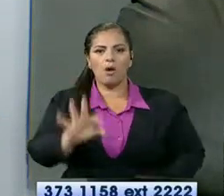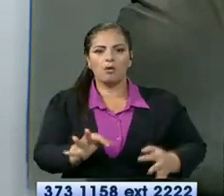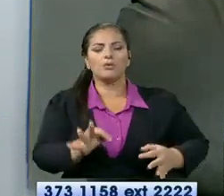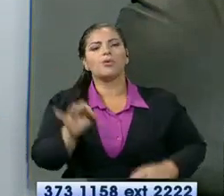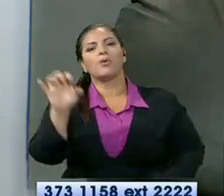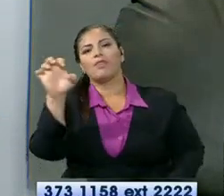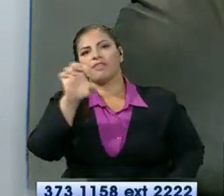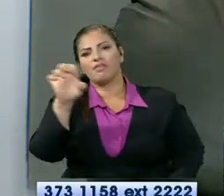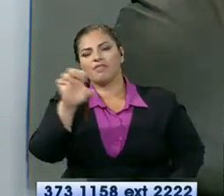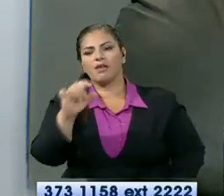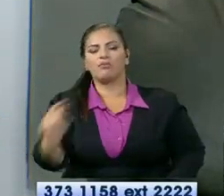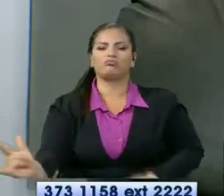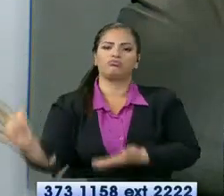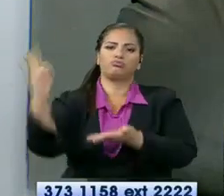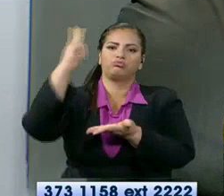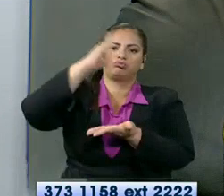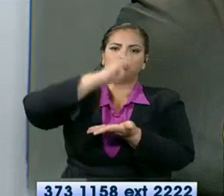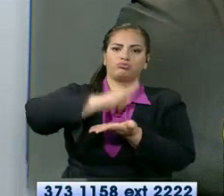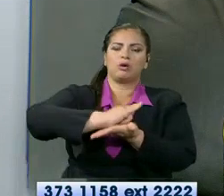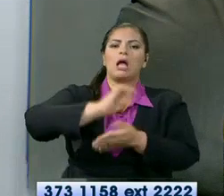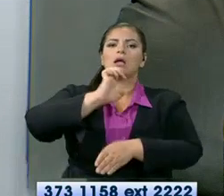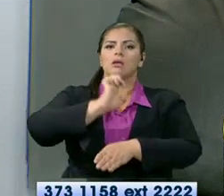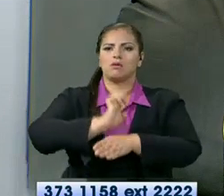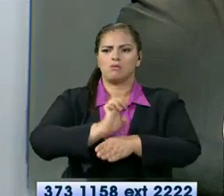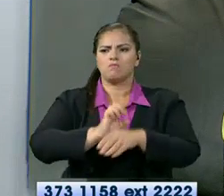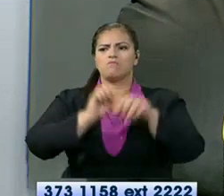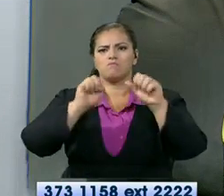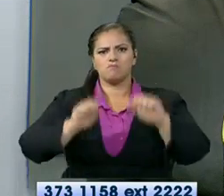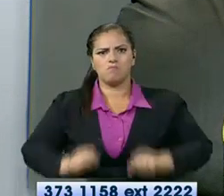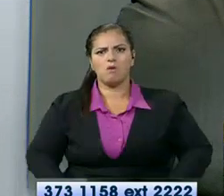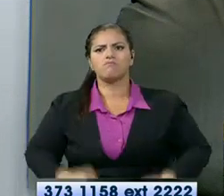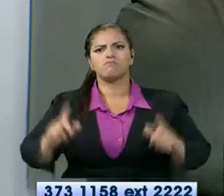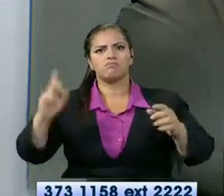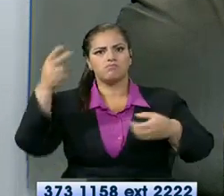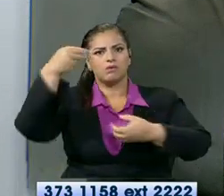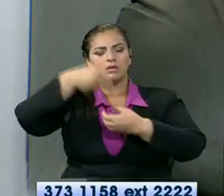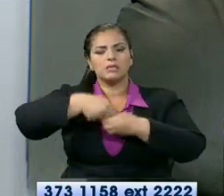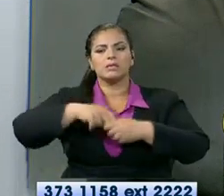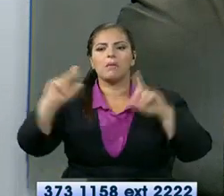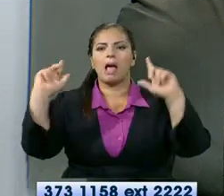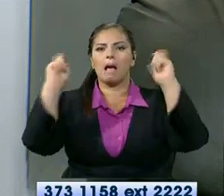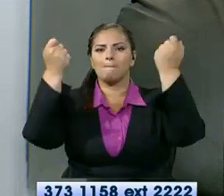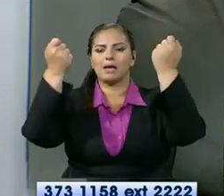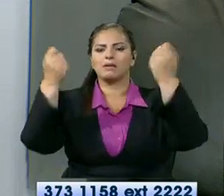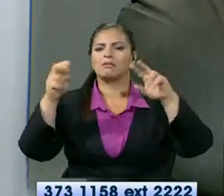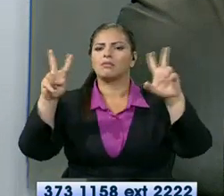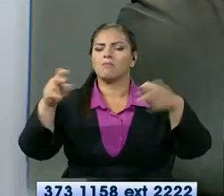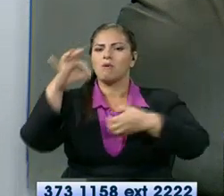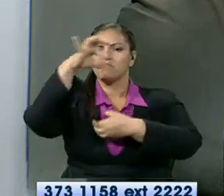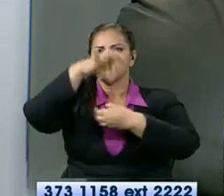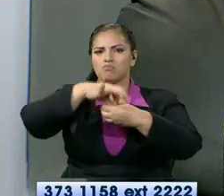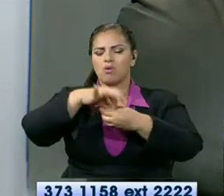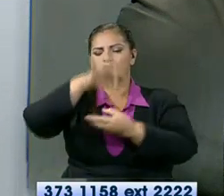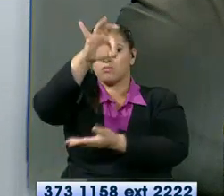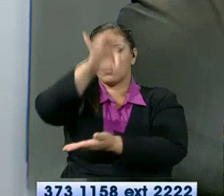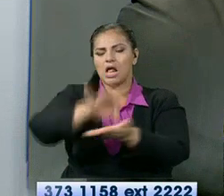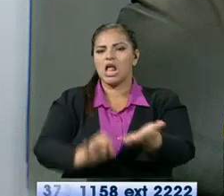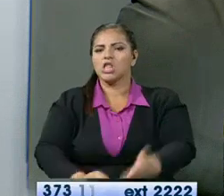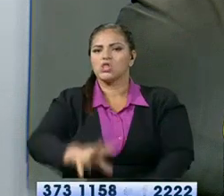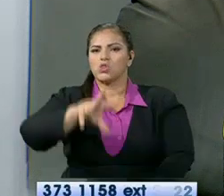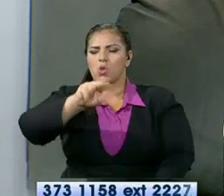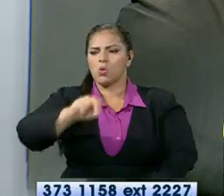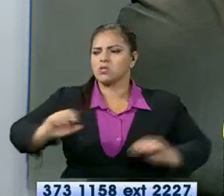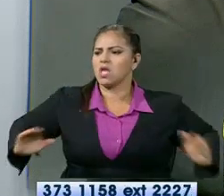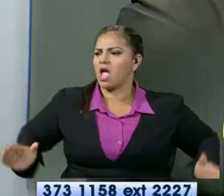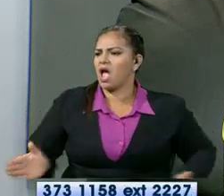de enero para participar de la campaña por el no en la consulta popular. Aún no se ha confirmado cuál será la